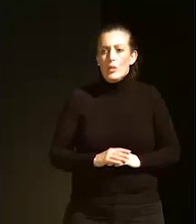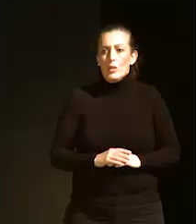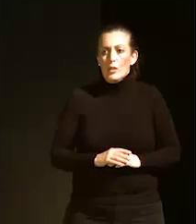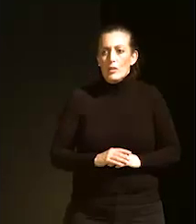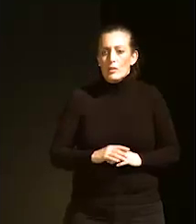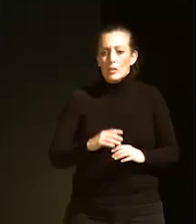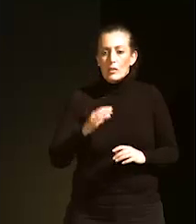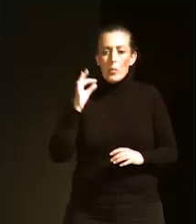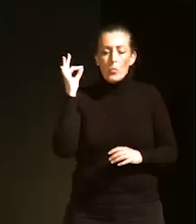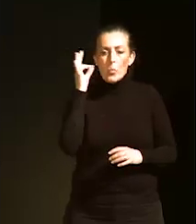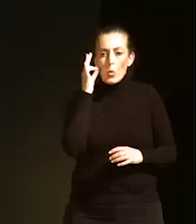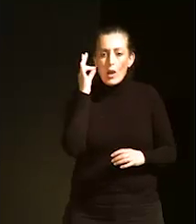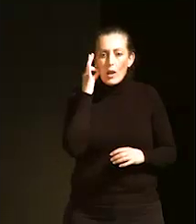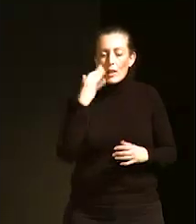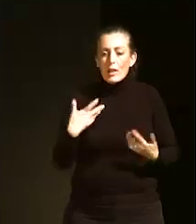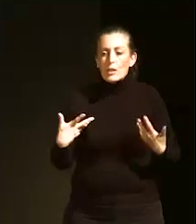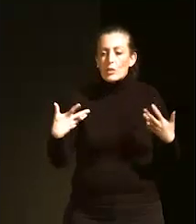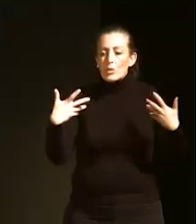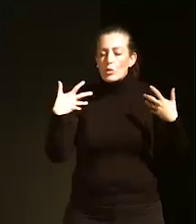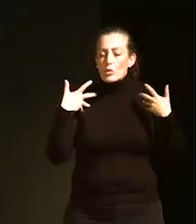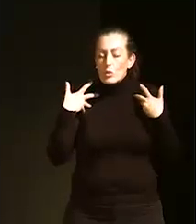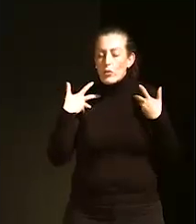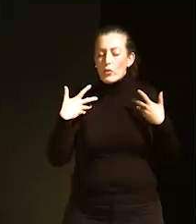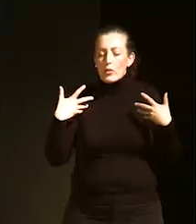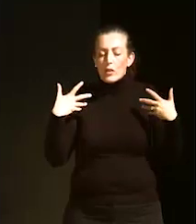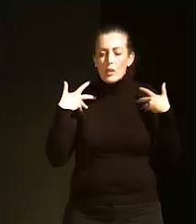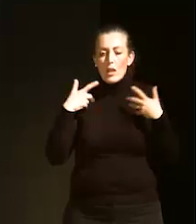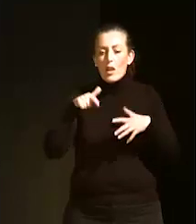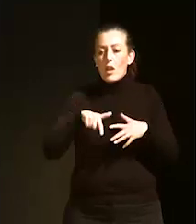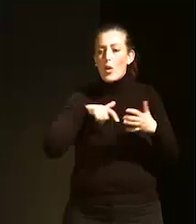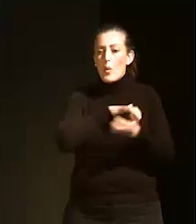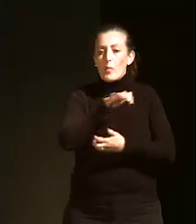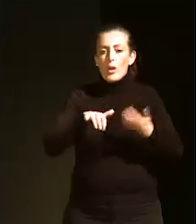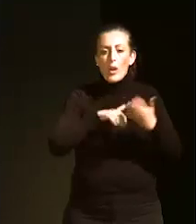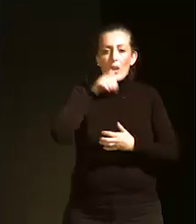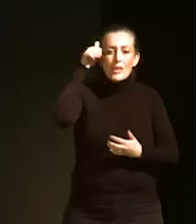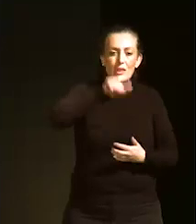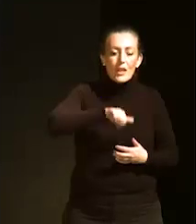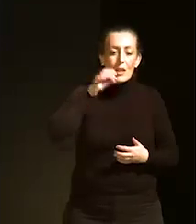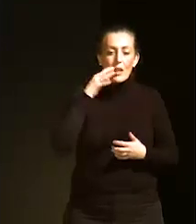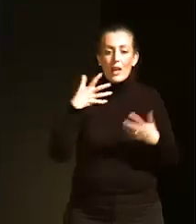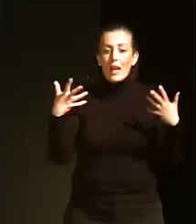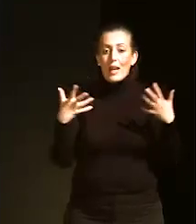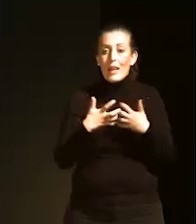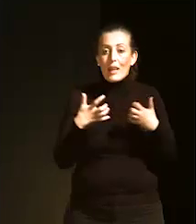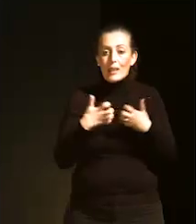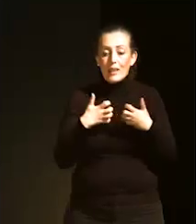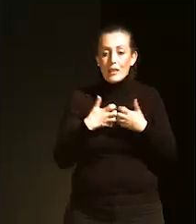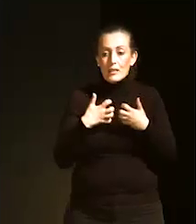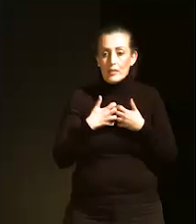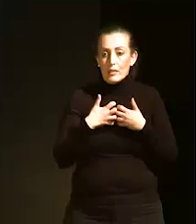las mujeres sufrieron formas específicas de violencia de género durante la guerra